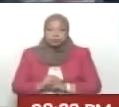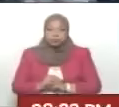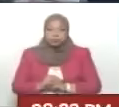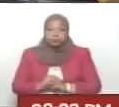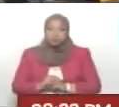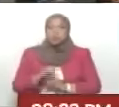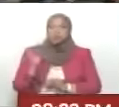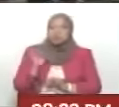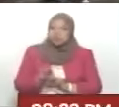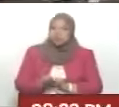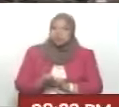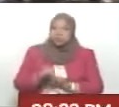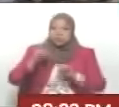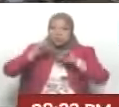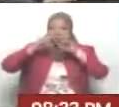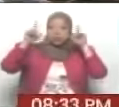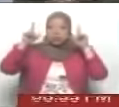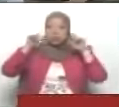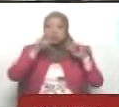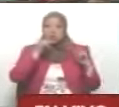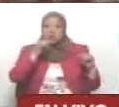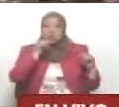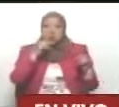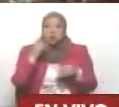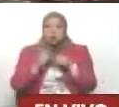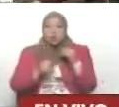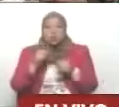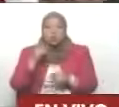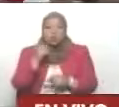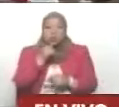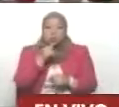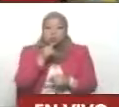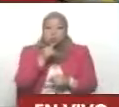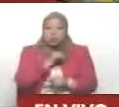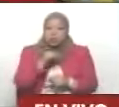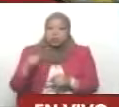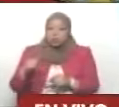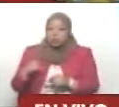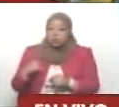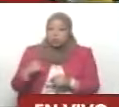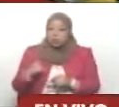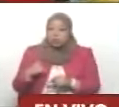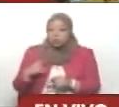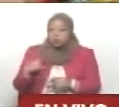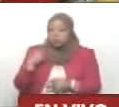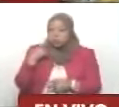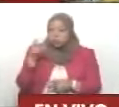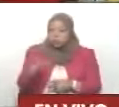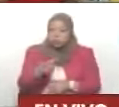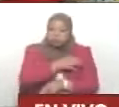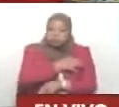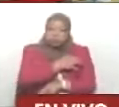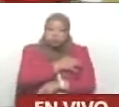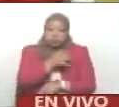¿verdad? Y exagerar cosas que son las que no existen. Ellos exageran unas